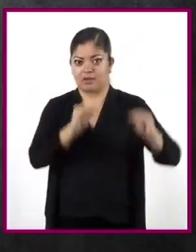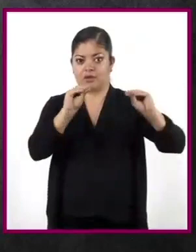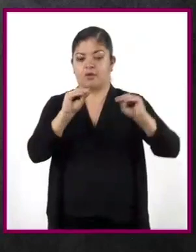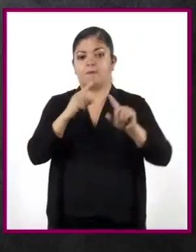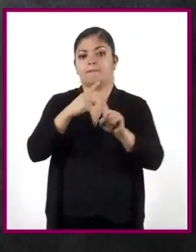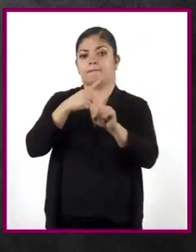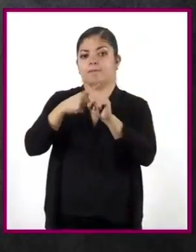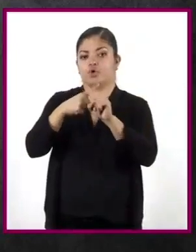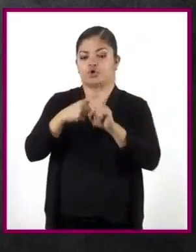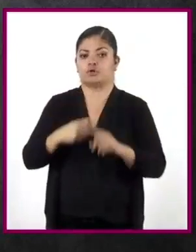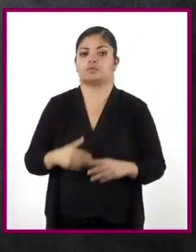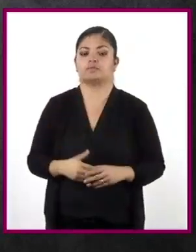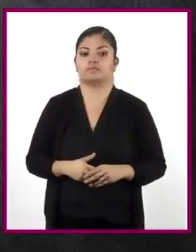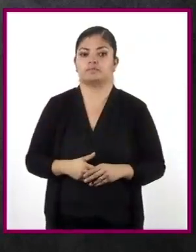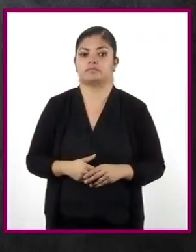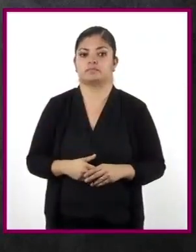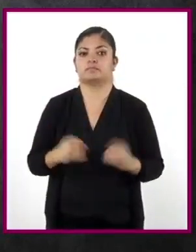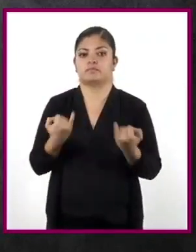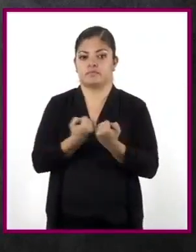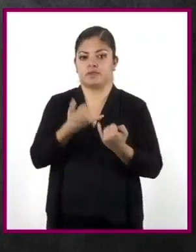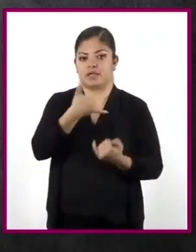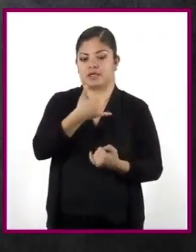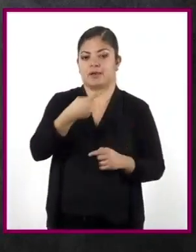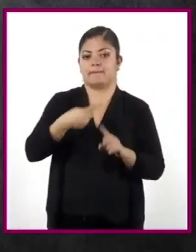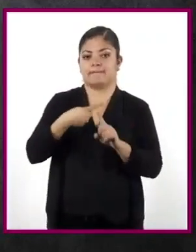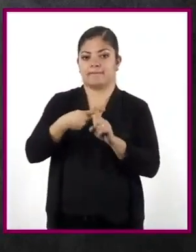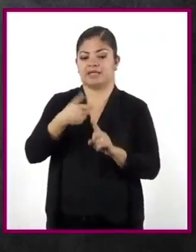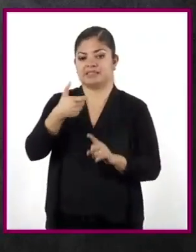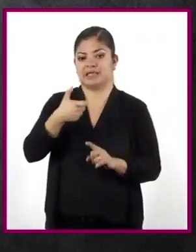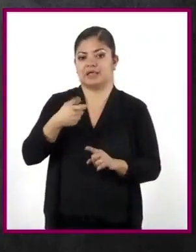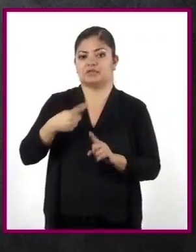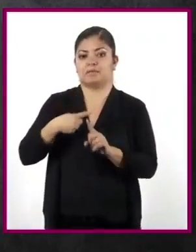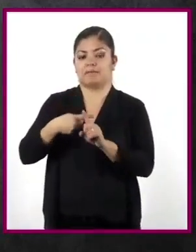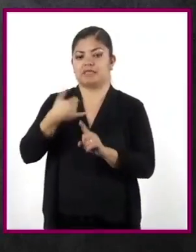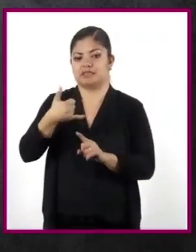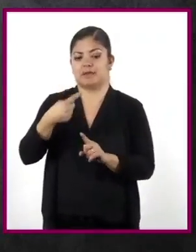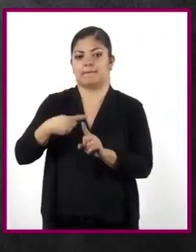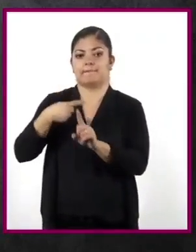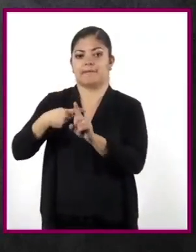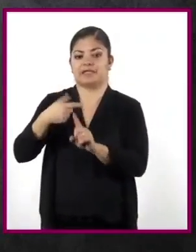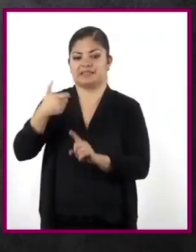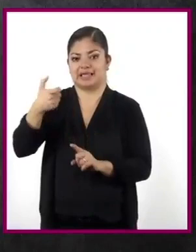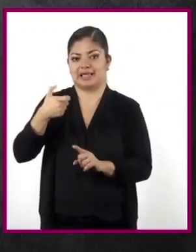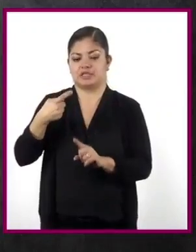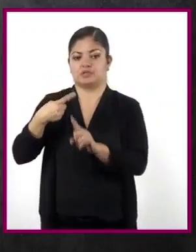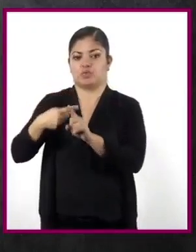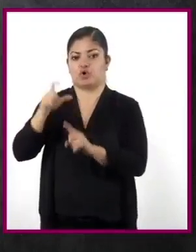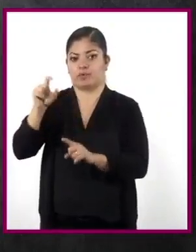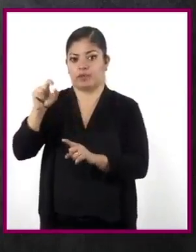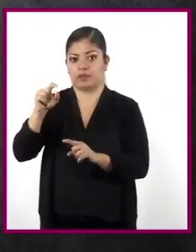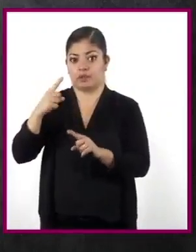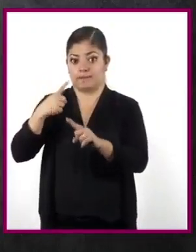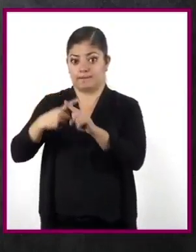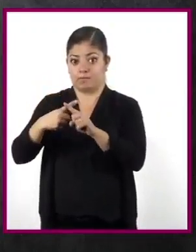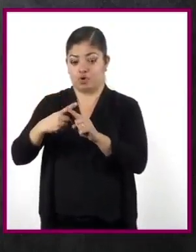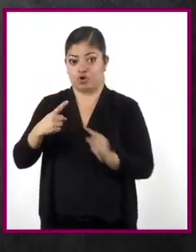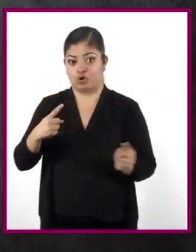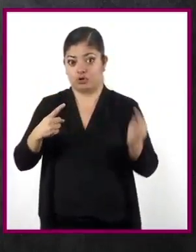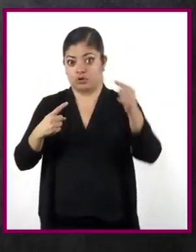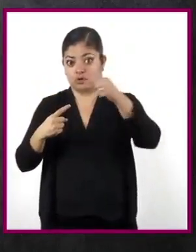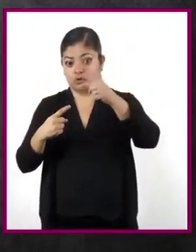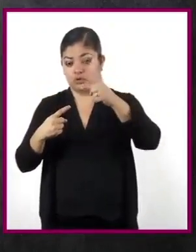2. Como la expresión y más x por 20 se multiplica y divide por